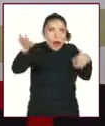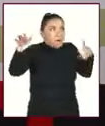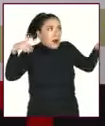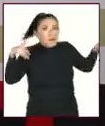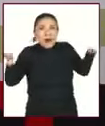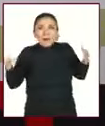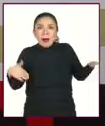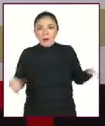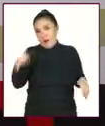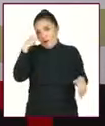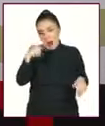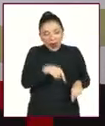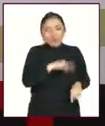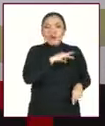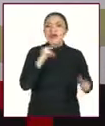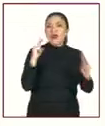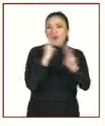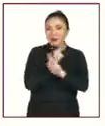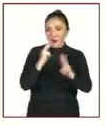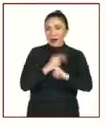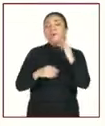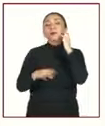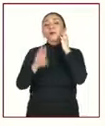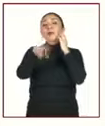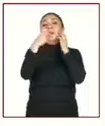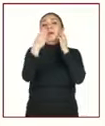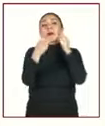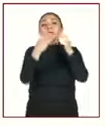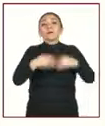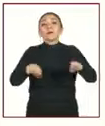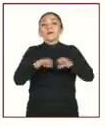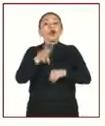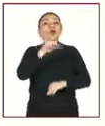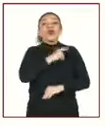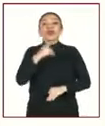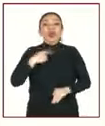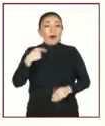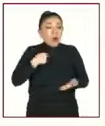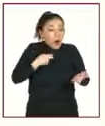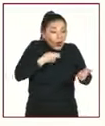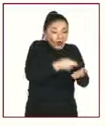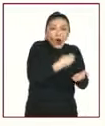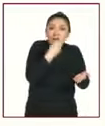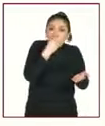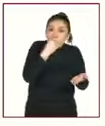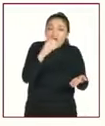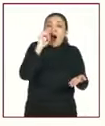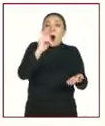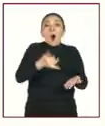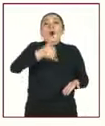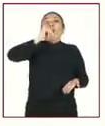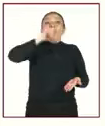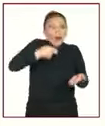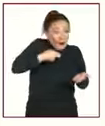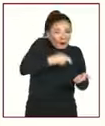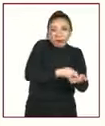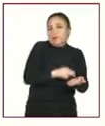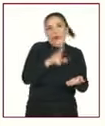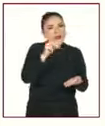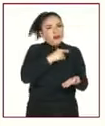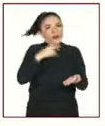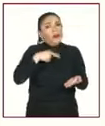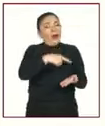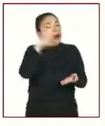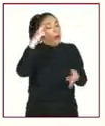viene. Y aquí es importante no dar alimentos ni bebidas a una persona que está desmayada o que